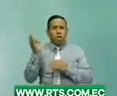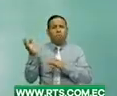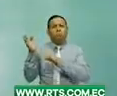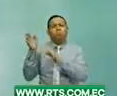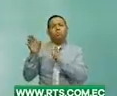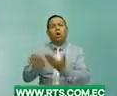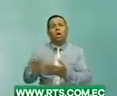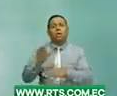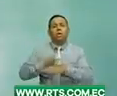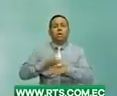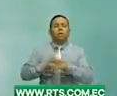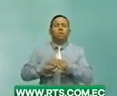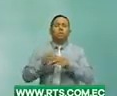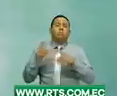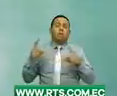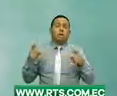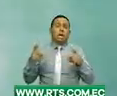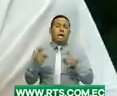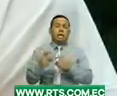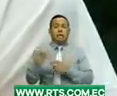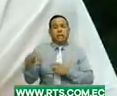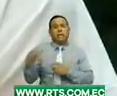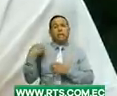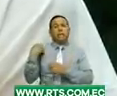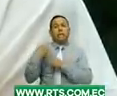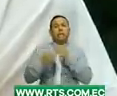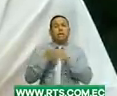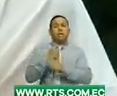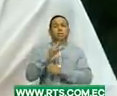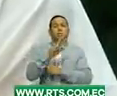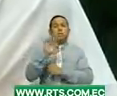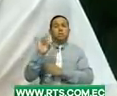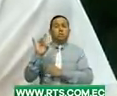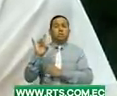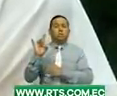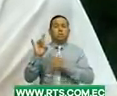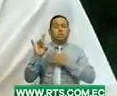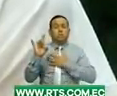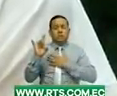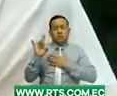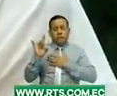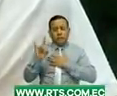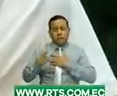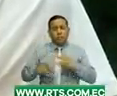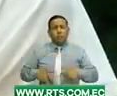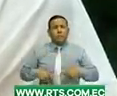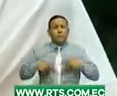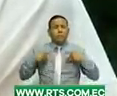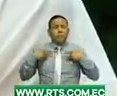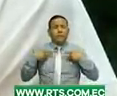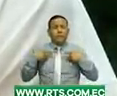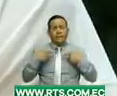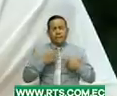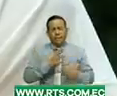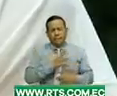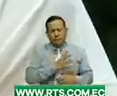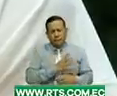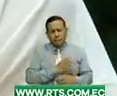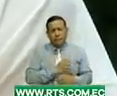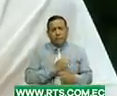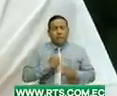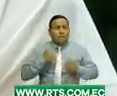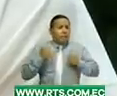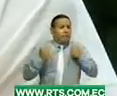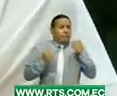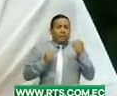cáncer a los 38 años. No significaba a mí la vida, se me vació todo. Era una desesperación,